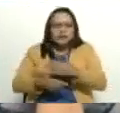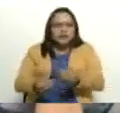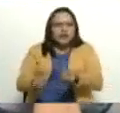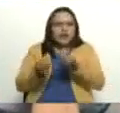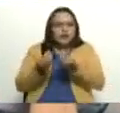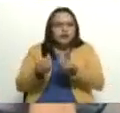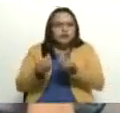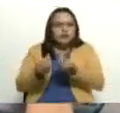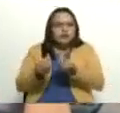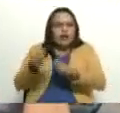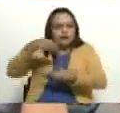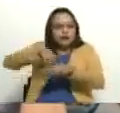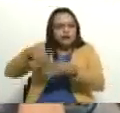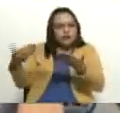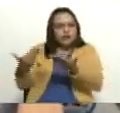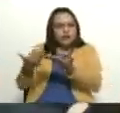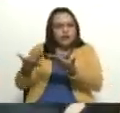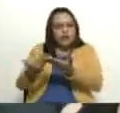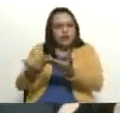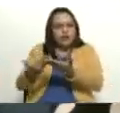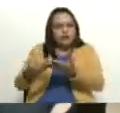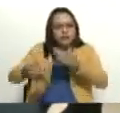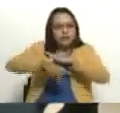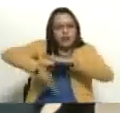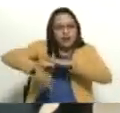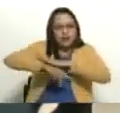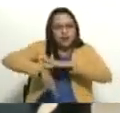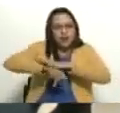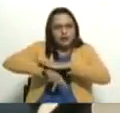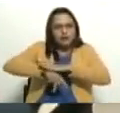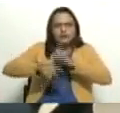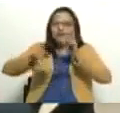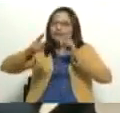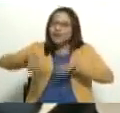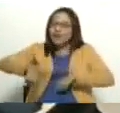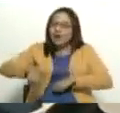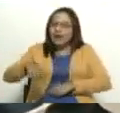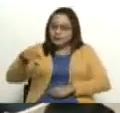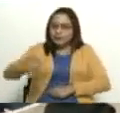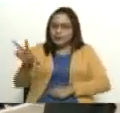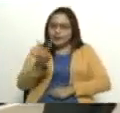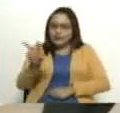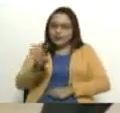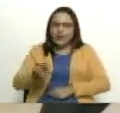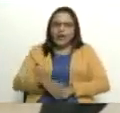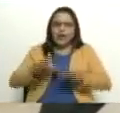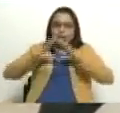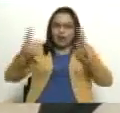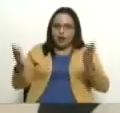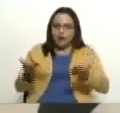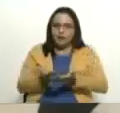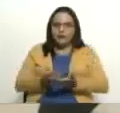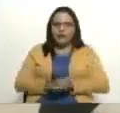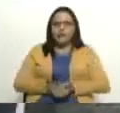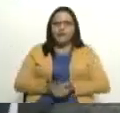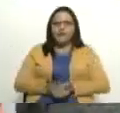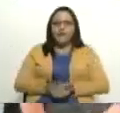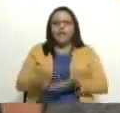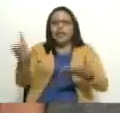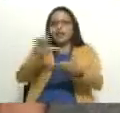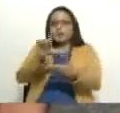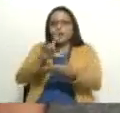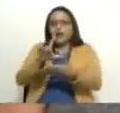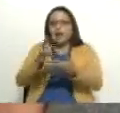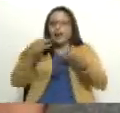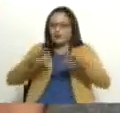en escuelas, en preescolares, incluso en Venezuela, en el mundo, en América Latina, pero